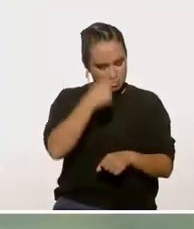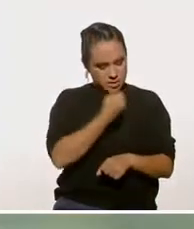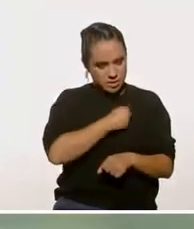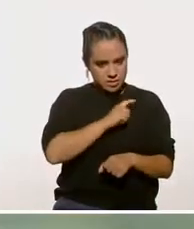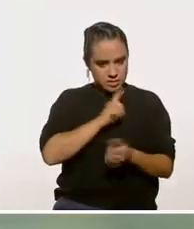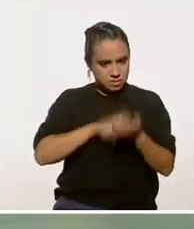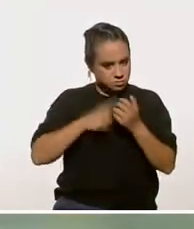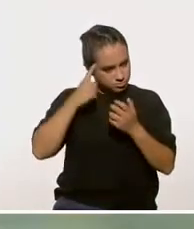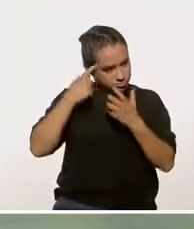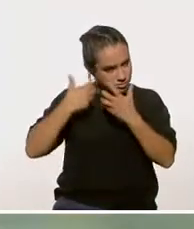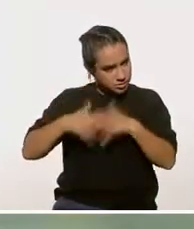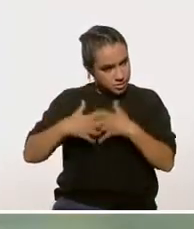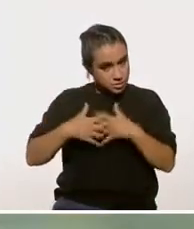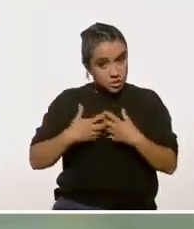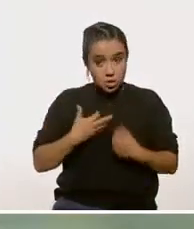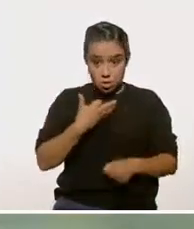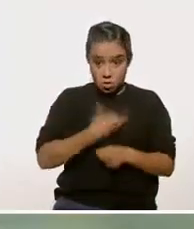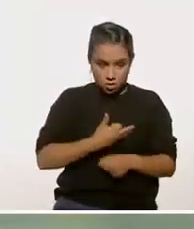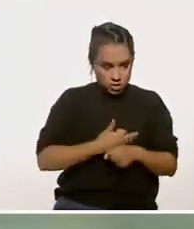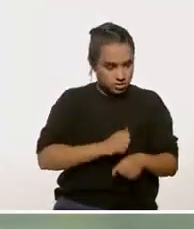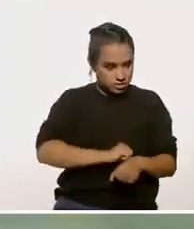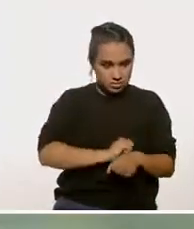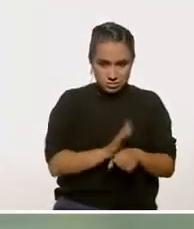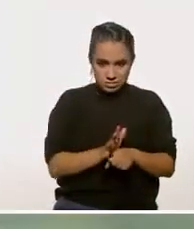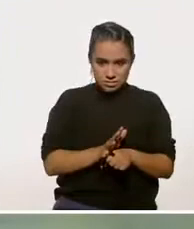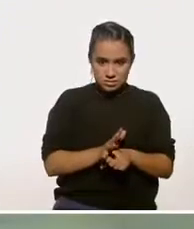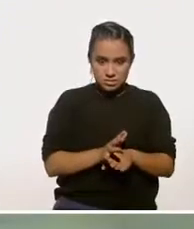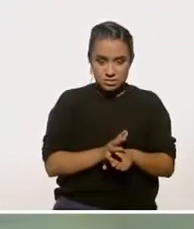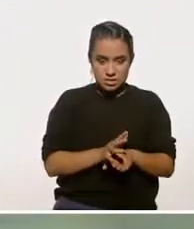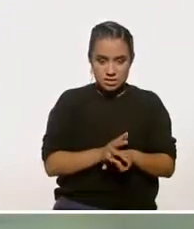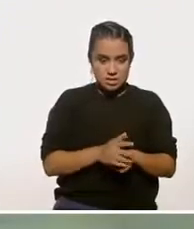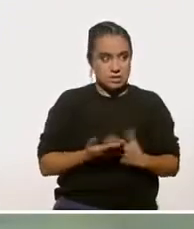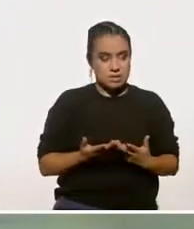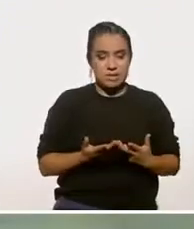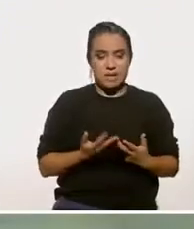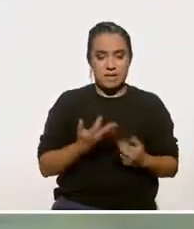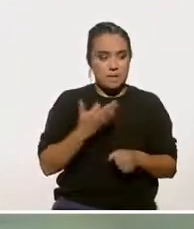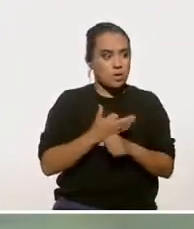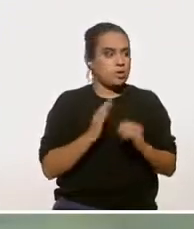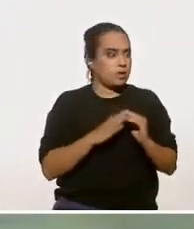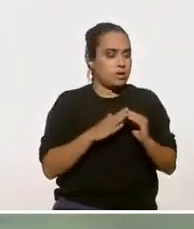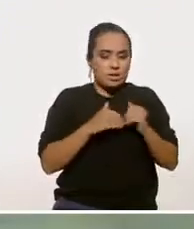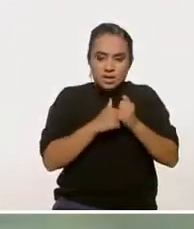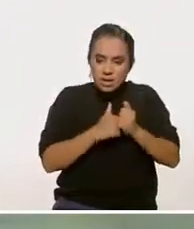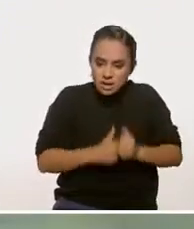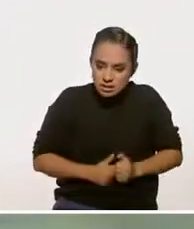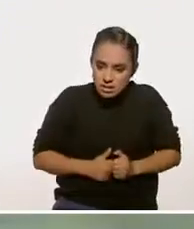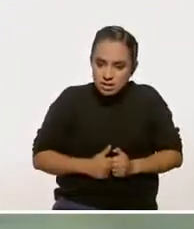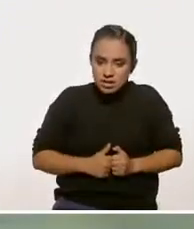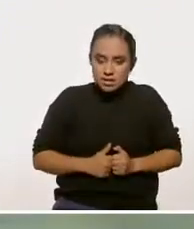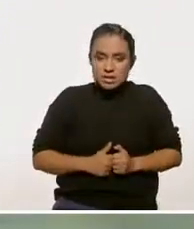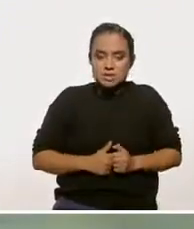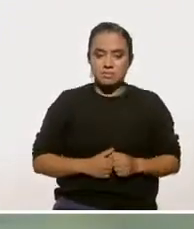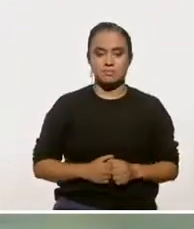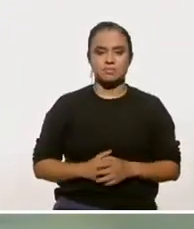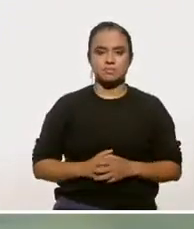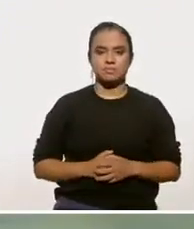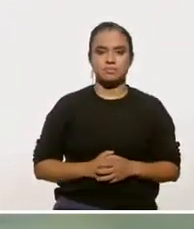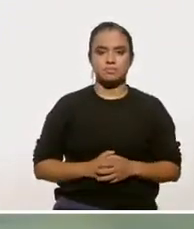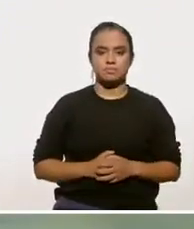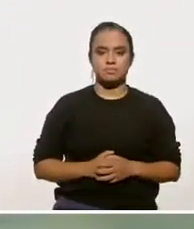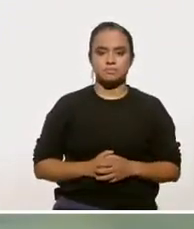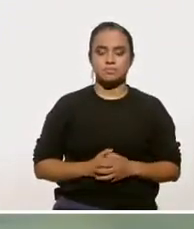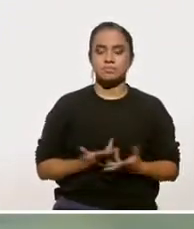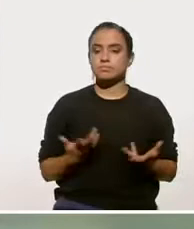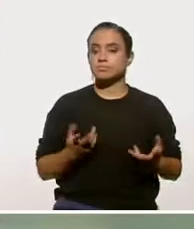mental en estos momentos de COVID, por ejemplo, que estamos viviendo todos en casa, en este confinamiento voluntario,